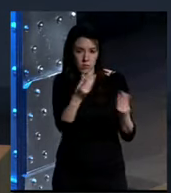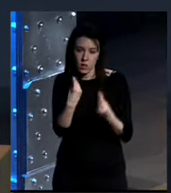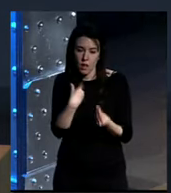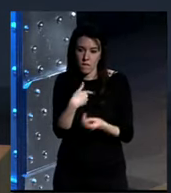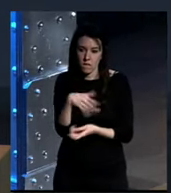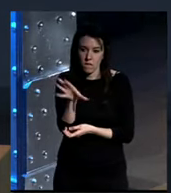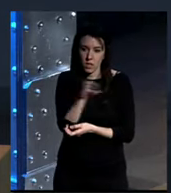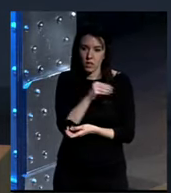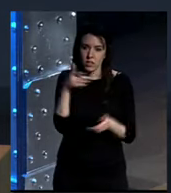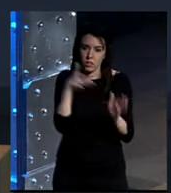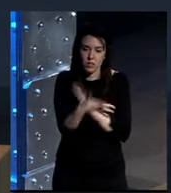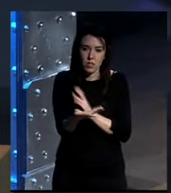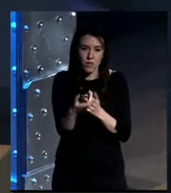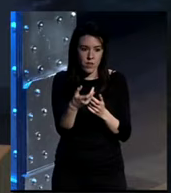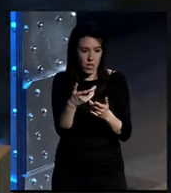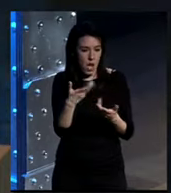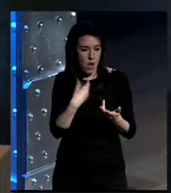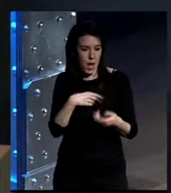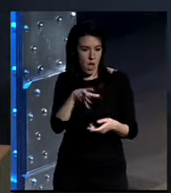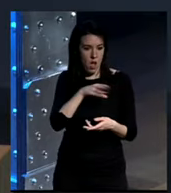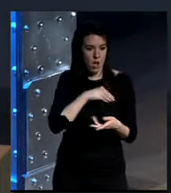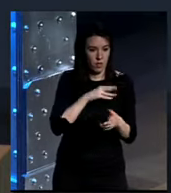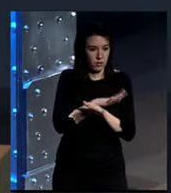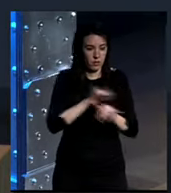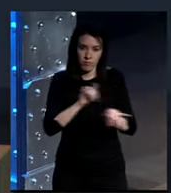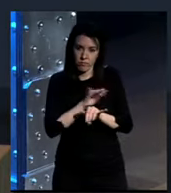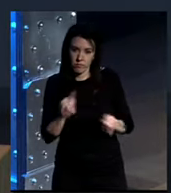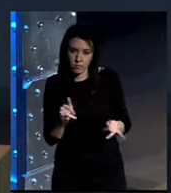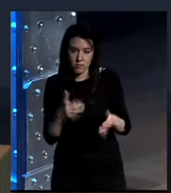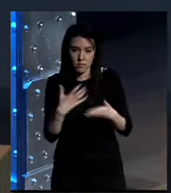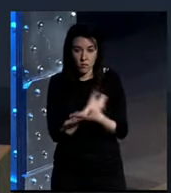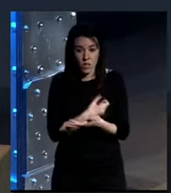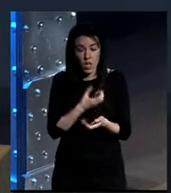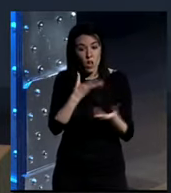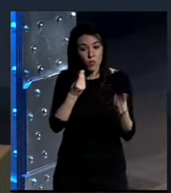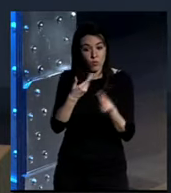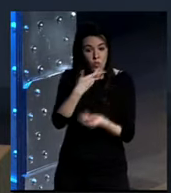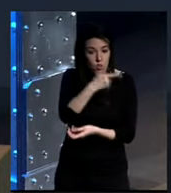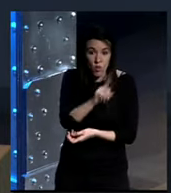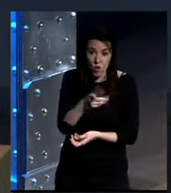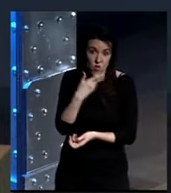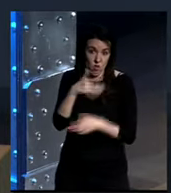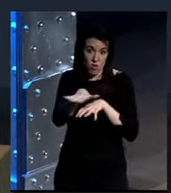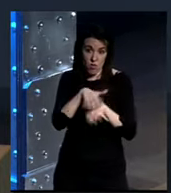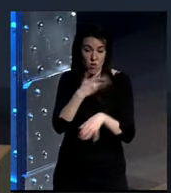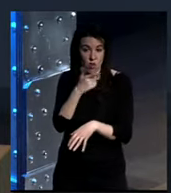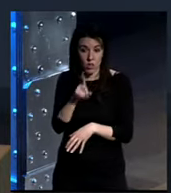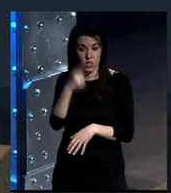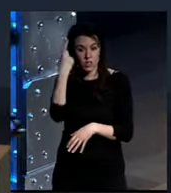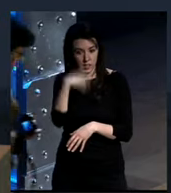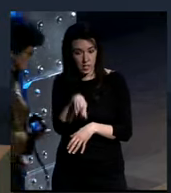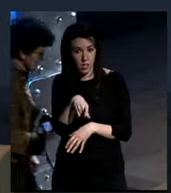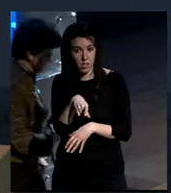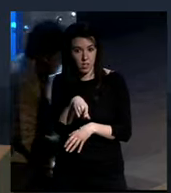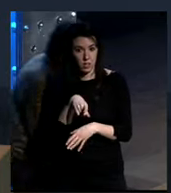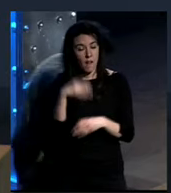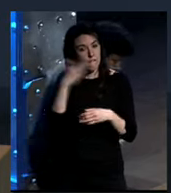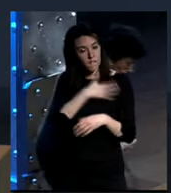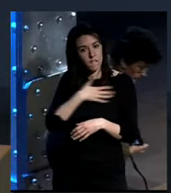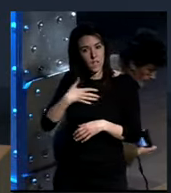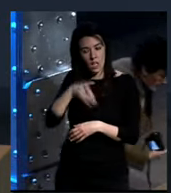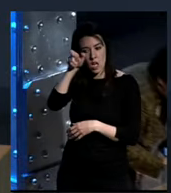que nos sirve para consolarnos los unos a los otros. Y aunque muchos de vosotros no os conozco, sé que vosotros pues apreciabais a